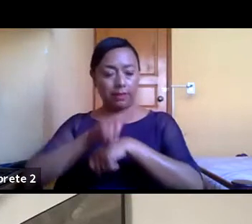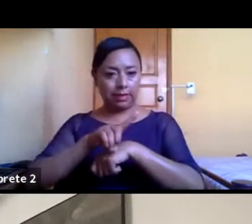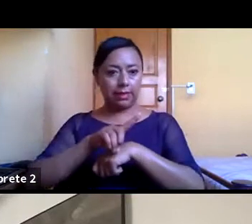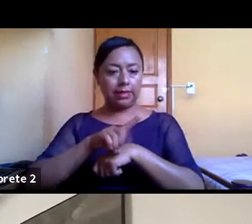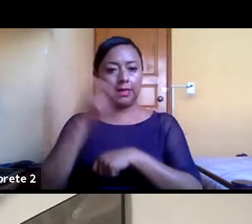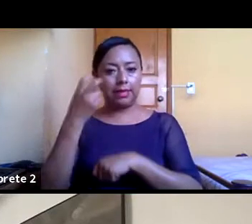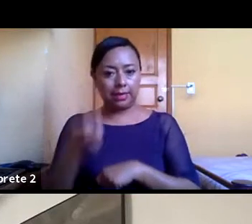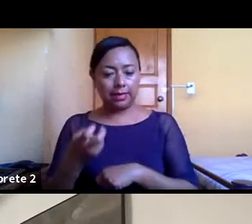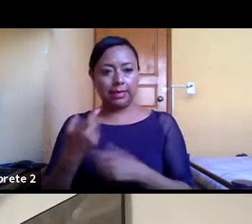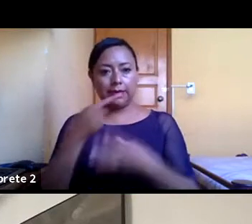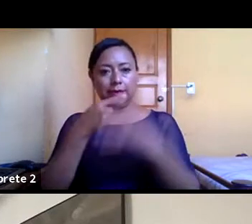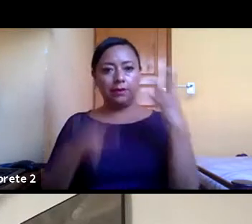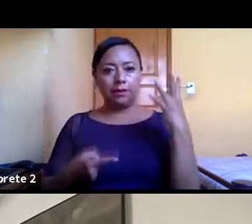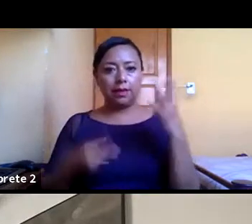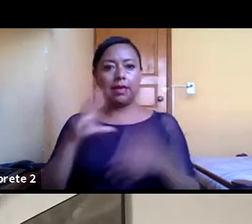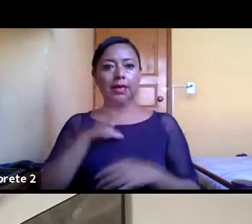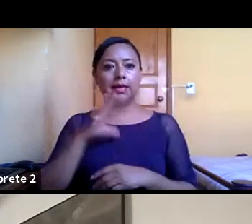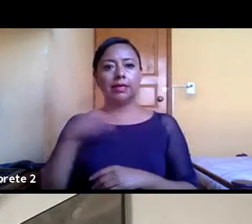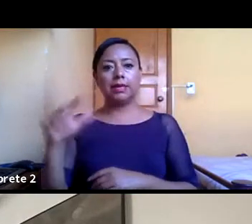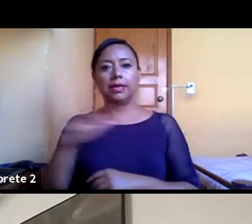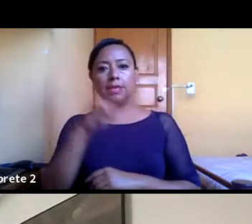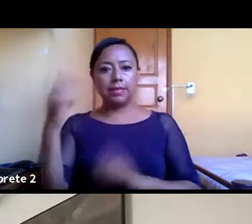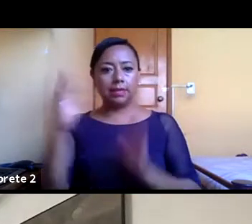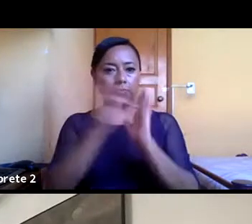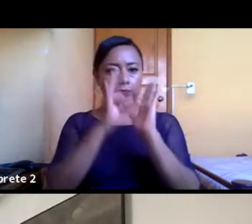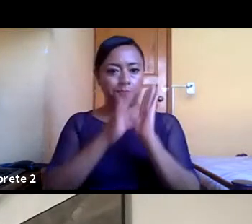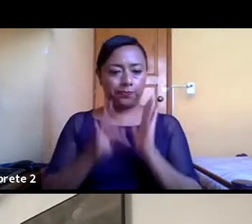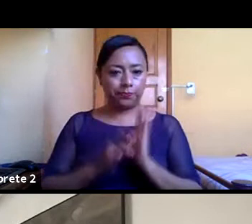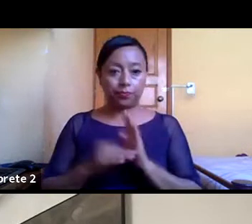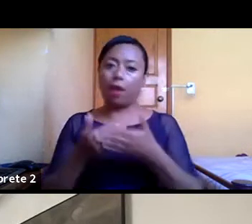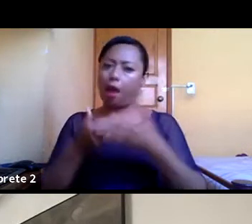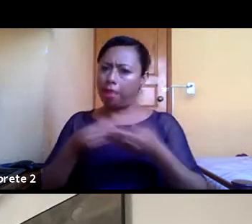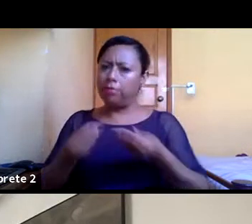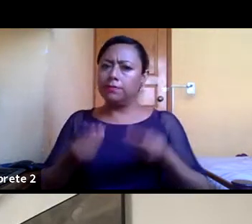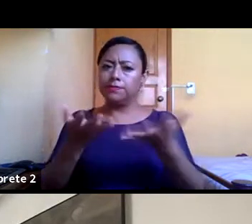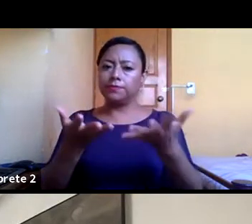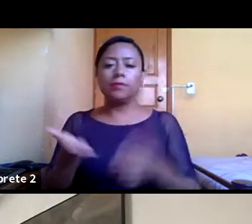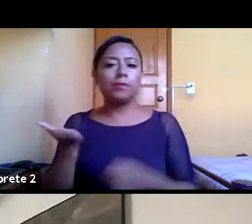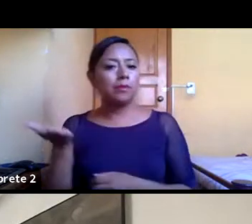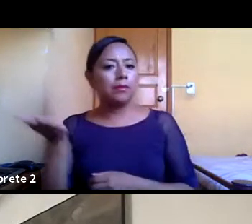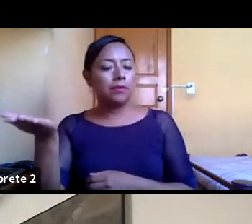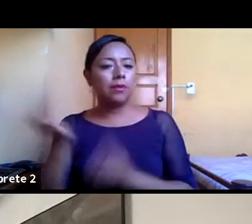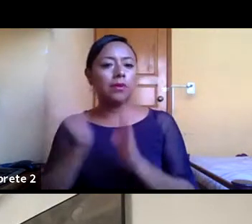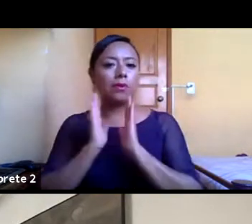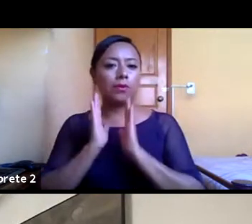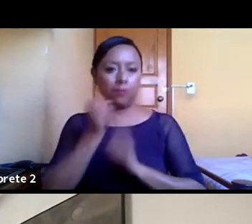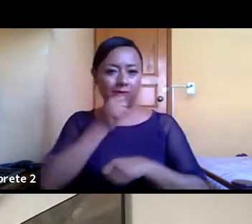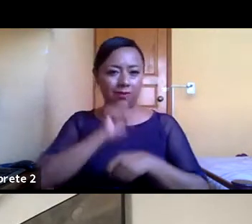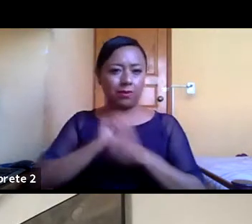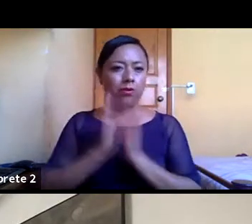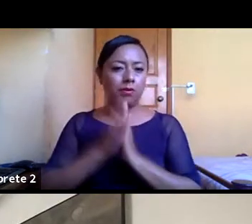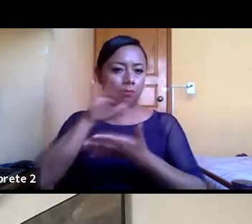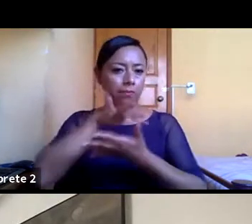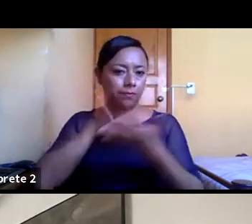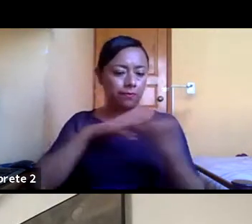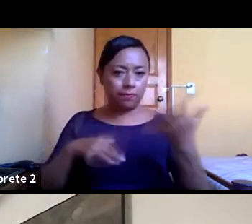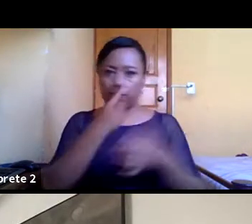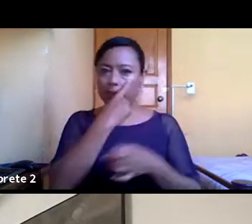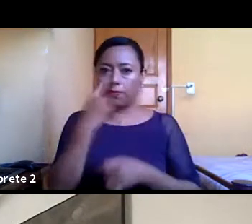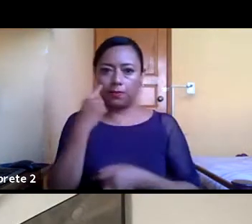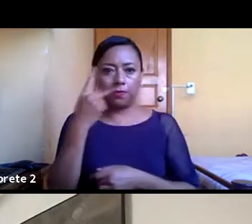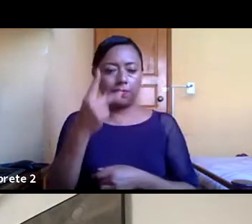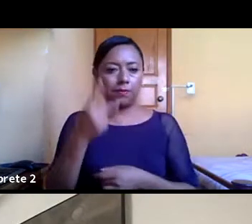con 13 puntos y ha sido distribuida con anterioridad. Solicito a la Secretaría de Lectura del mismo y lo someta a